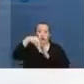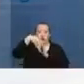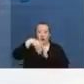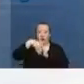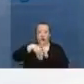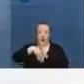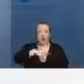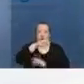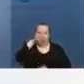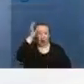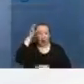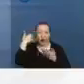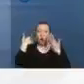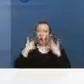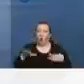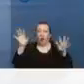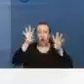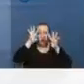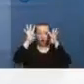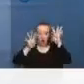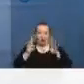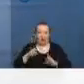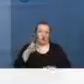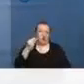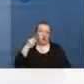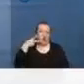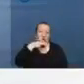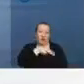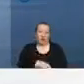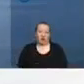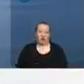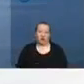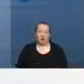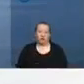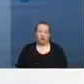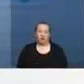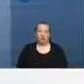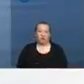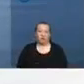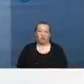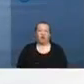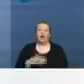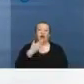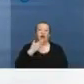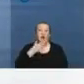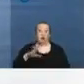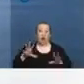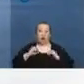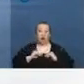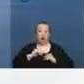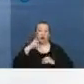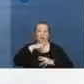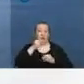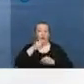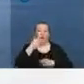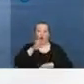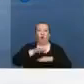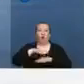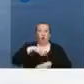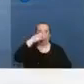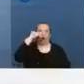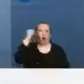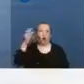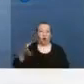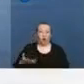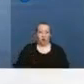no tiene capacidad crítica frente a las más monstruosas mentiras es más aceptarlas por el odio la otra mentira que ha